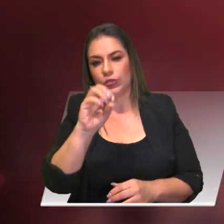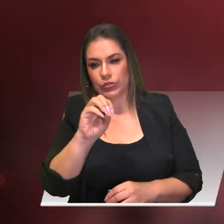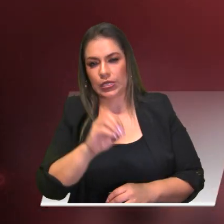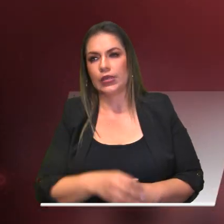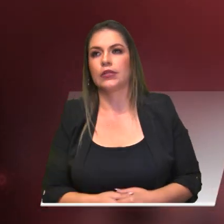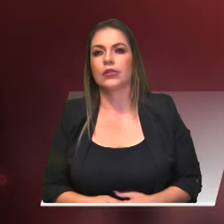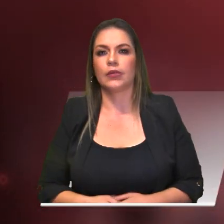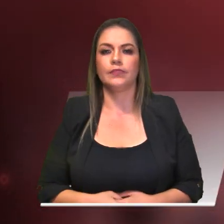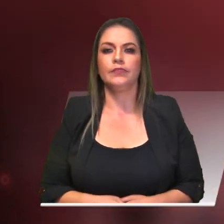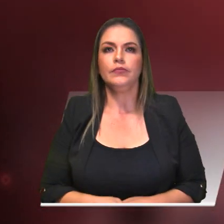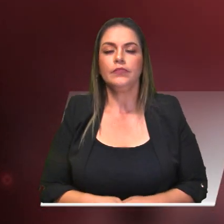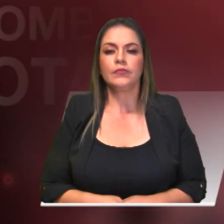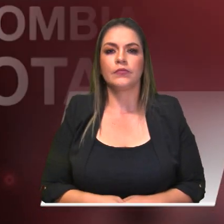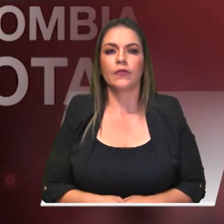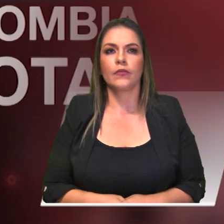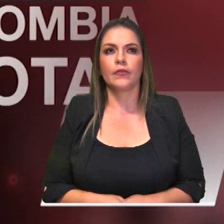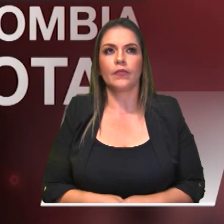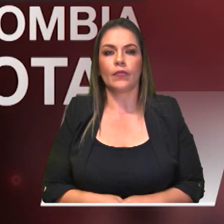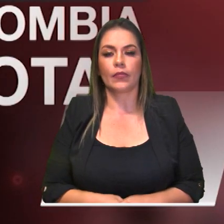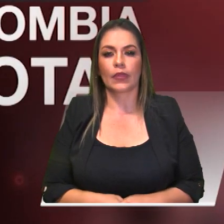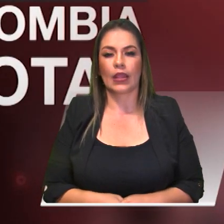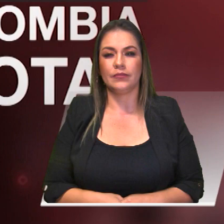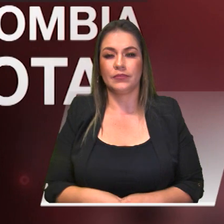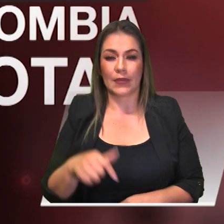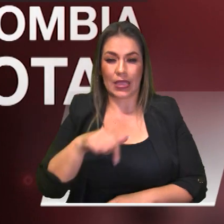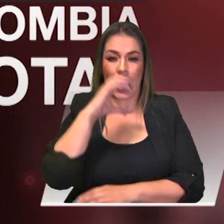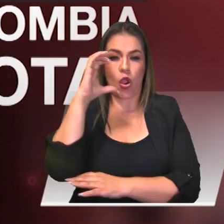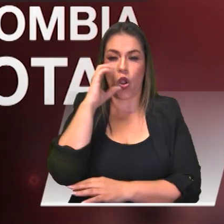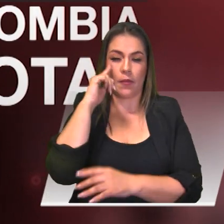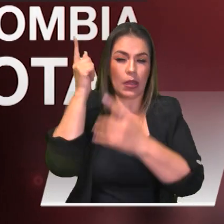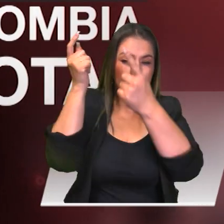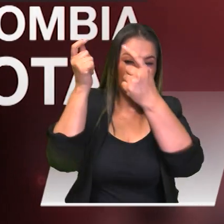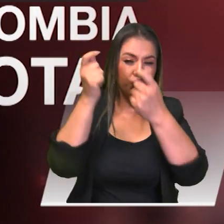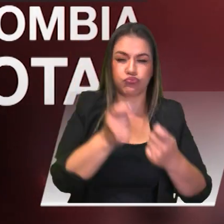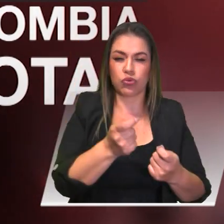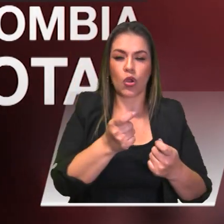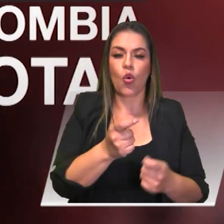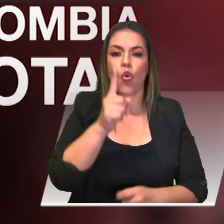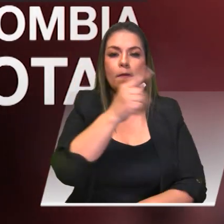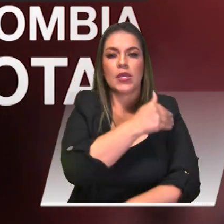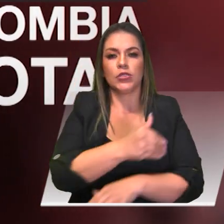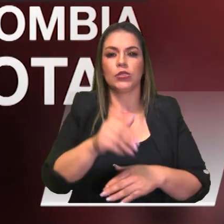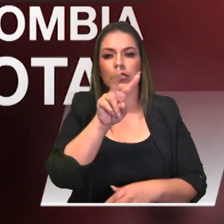y antígeno. En lo corrido de la emergencia sanitaria en Colombia,